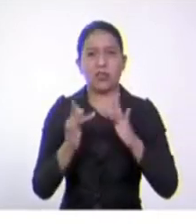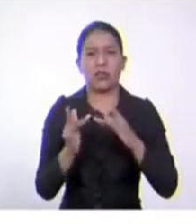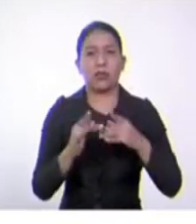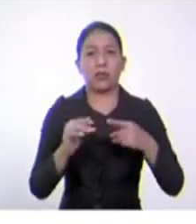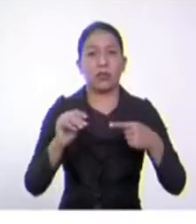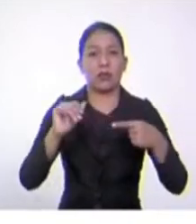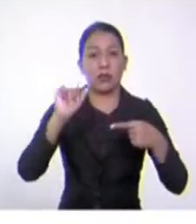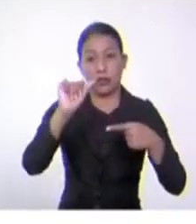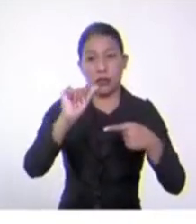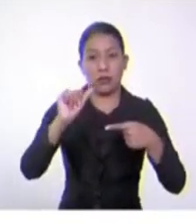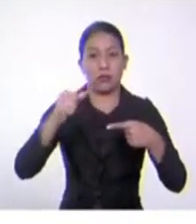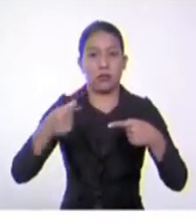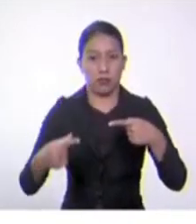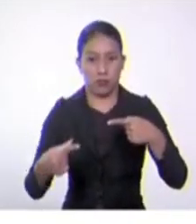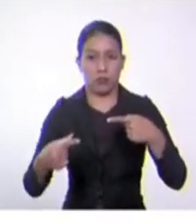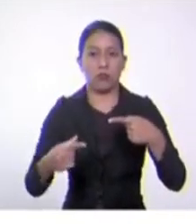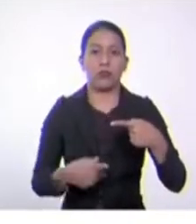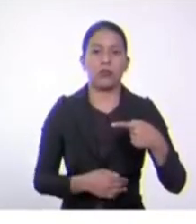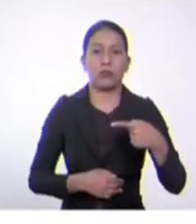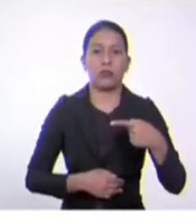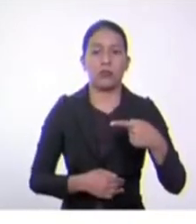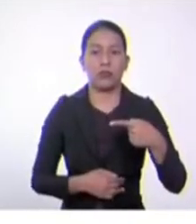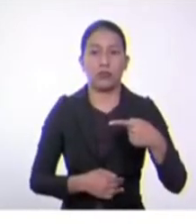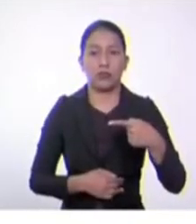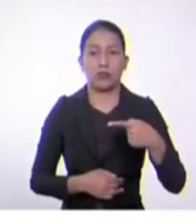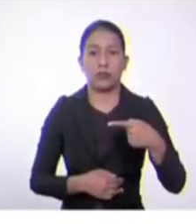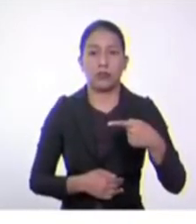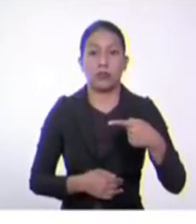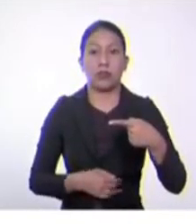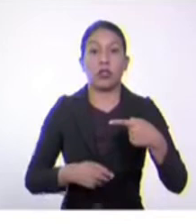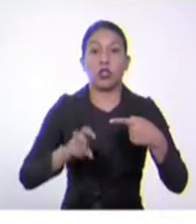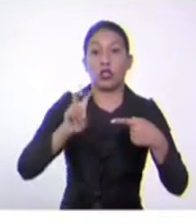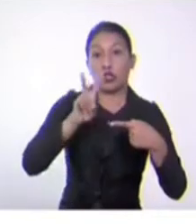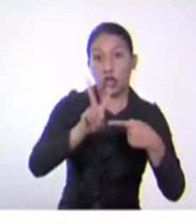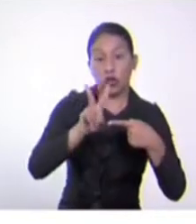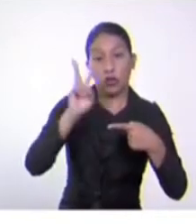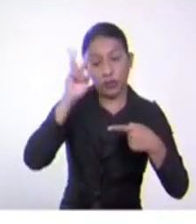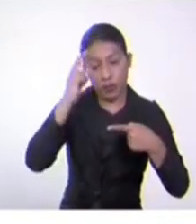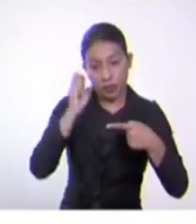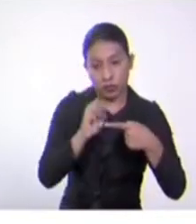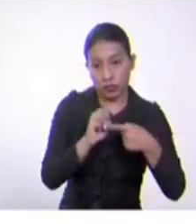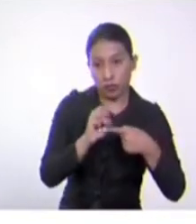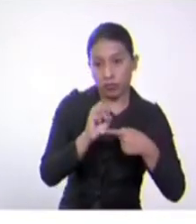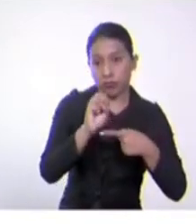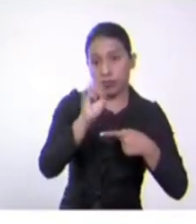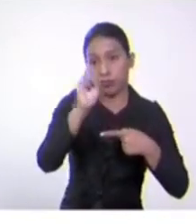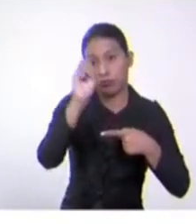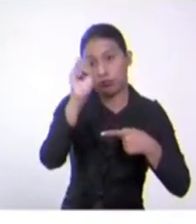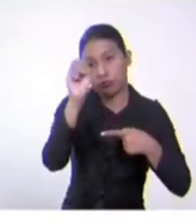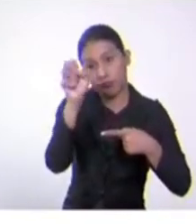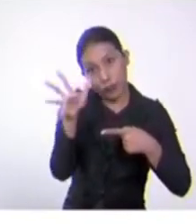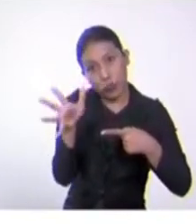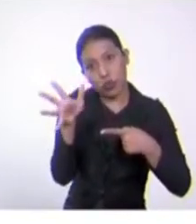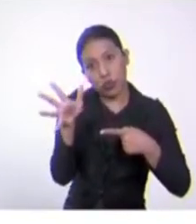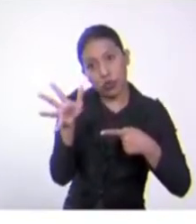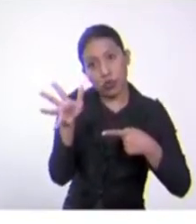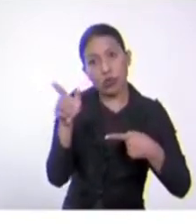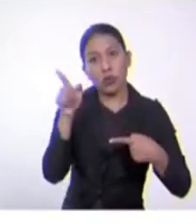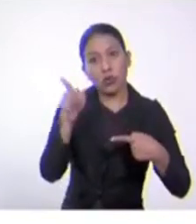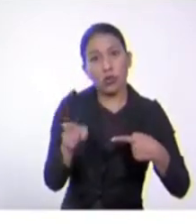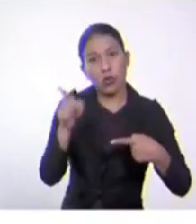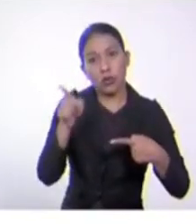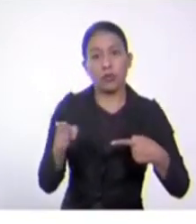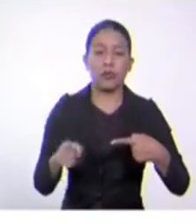G. El nodo 2 representa la divergencia entre dos grupos de taxones y su ancestro